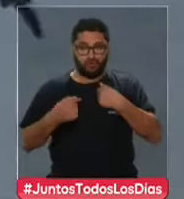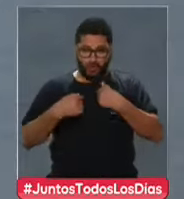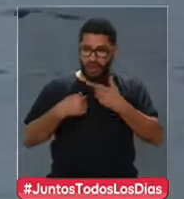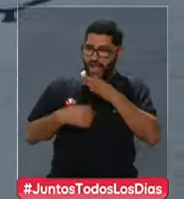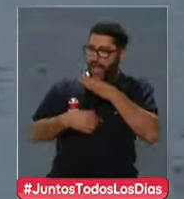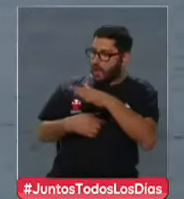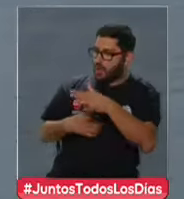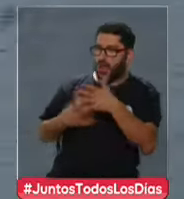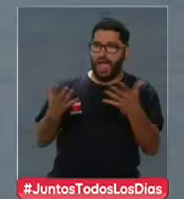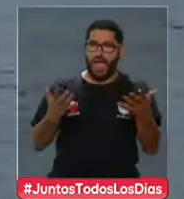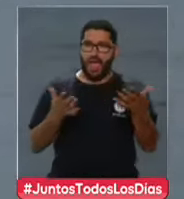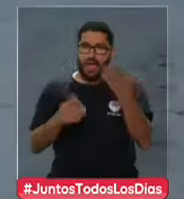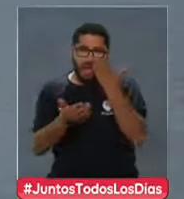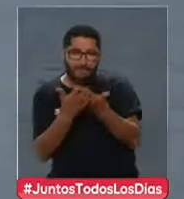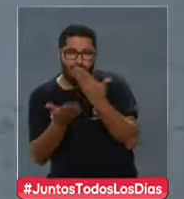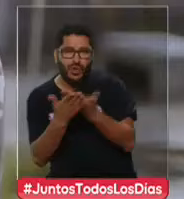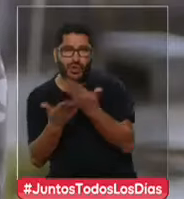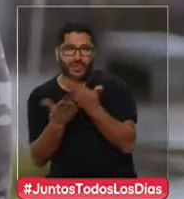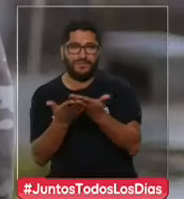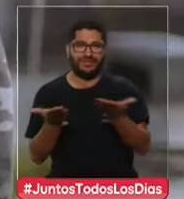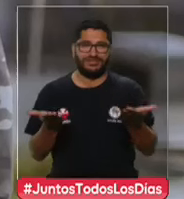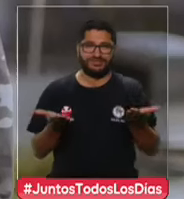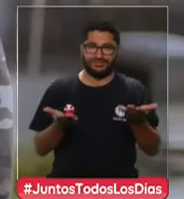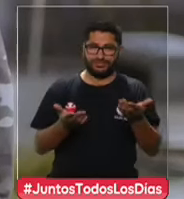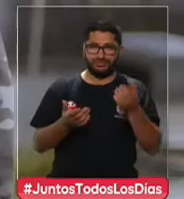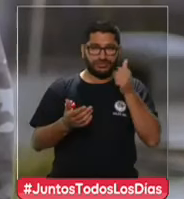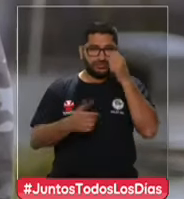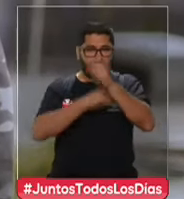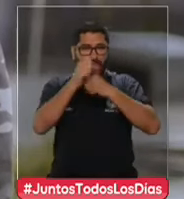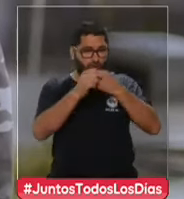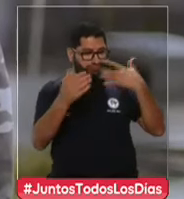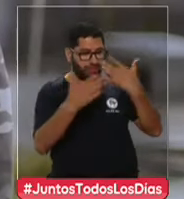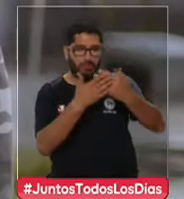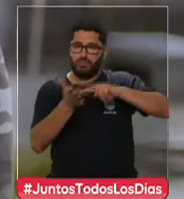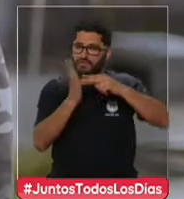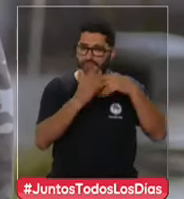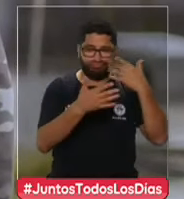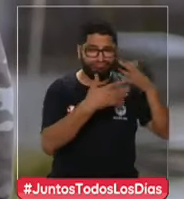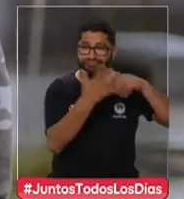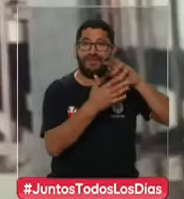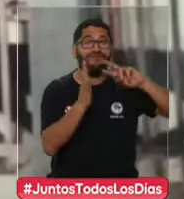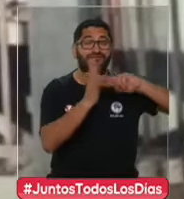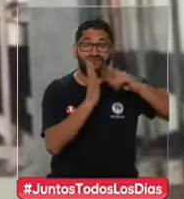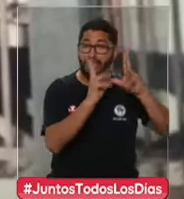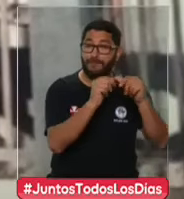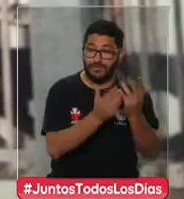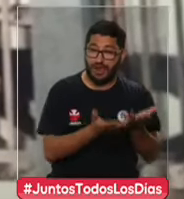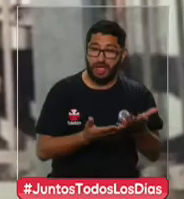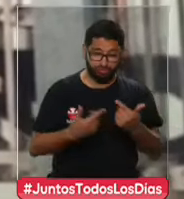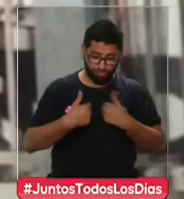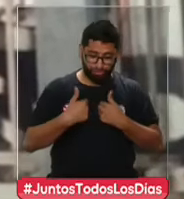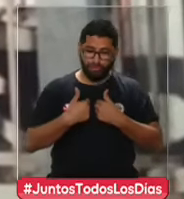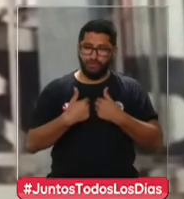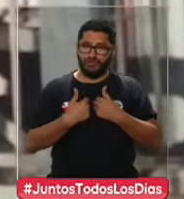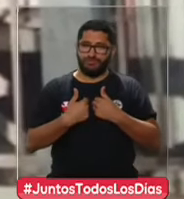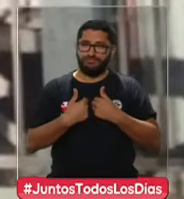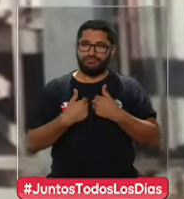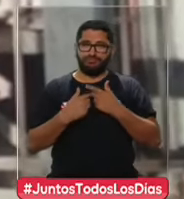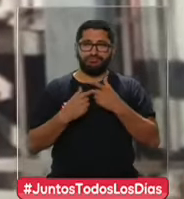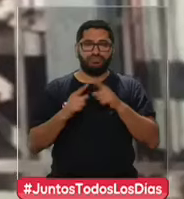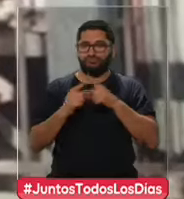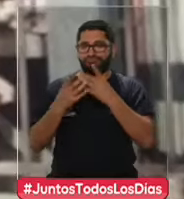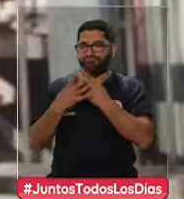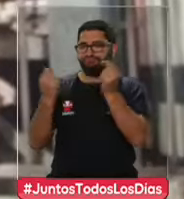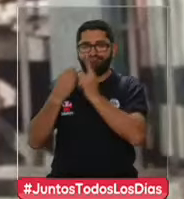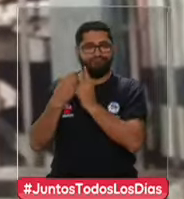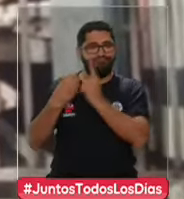salir. A mis 6 años, por problemas familiares, tuve que partir a San Felipe con mi familia paterna.